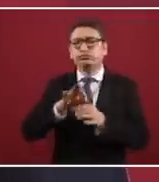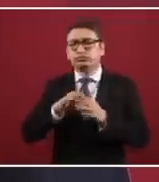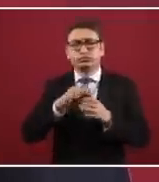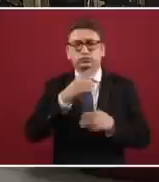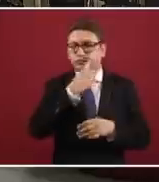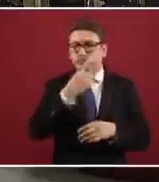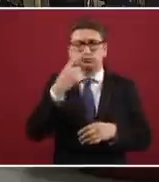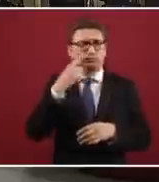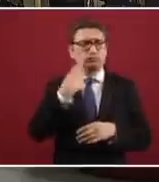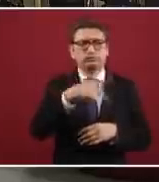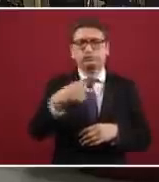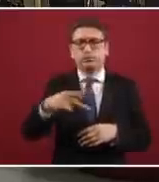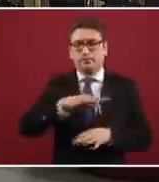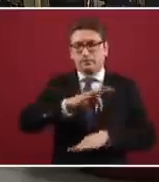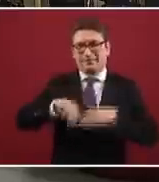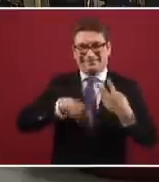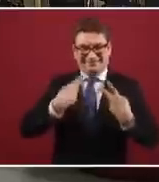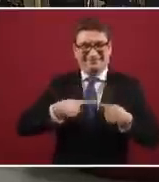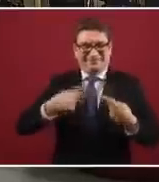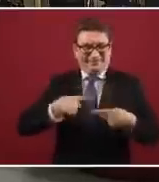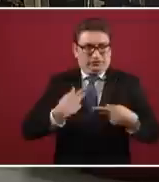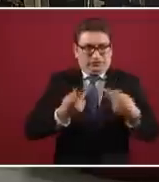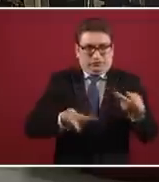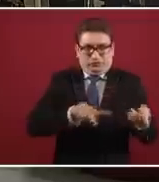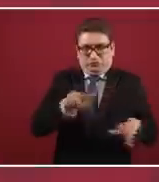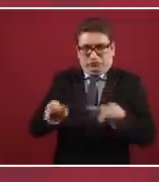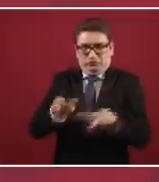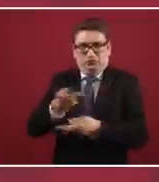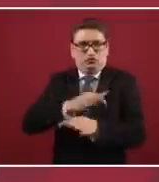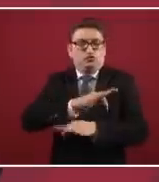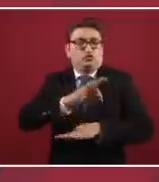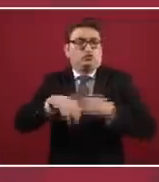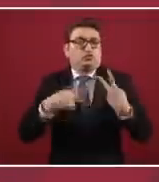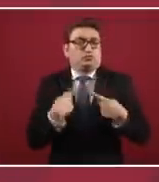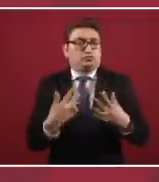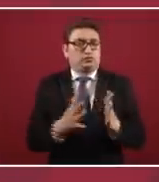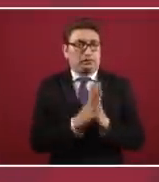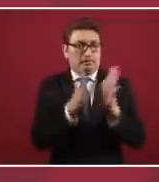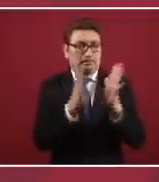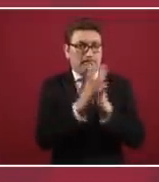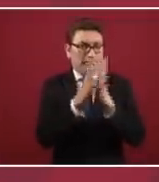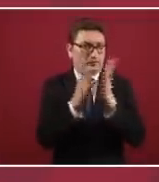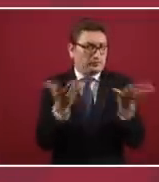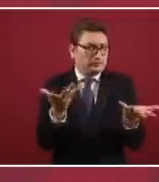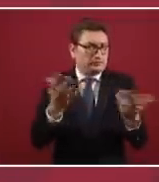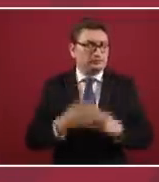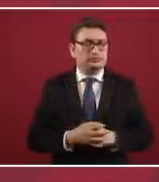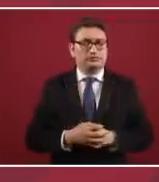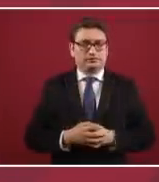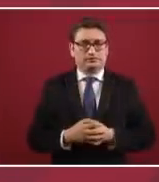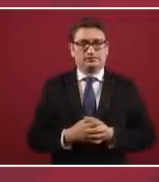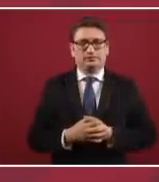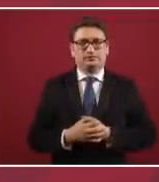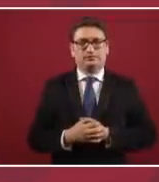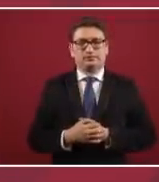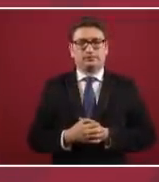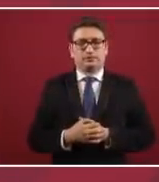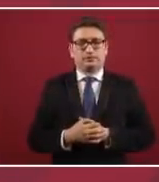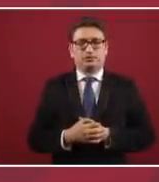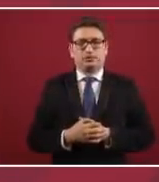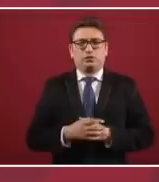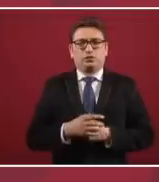Preguntar a la gente, que participen todos los ciudadanos, cuando realmente se